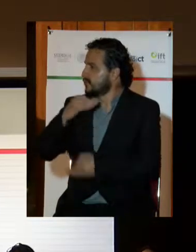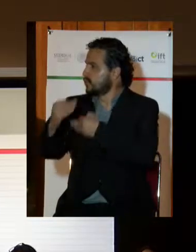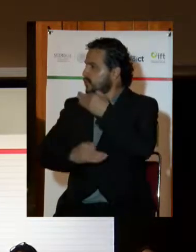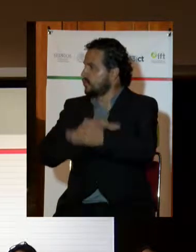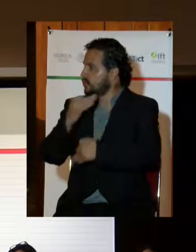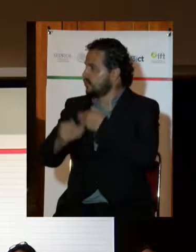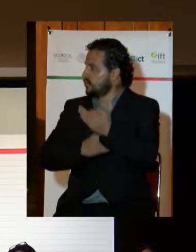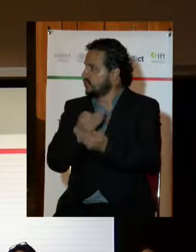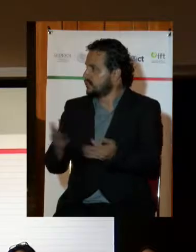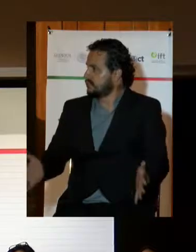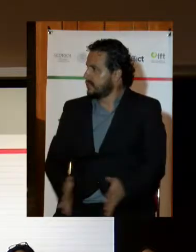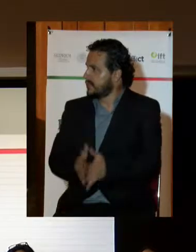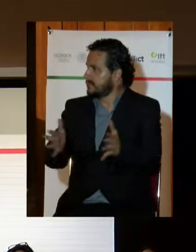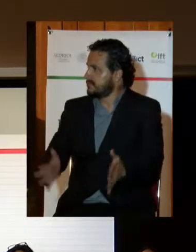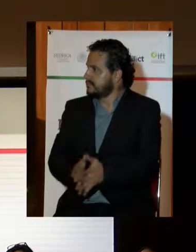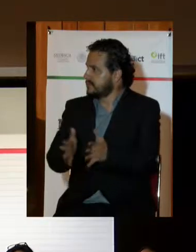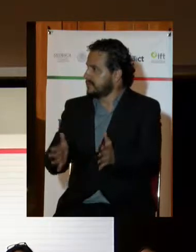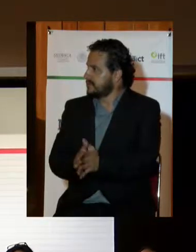Hay una pregunta por ahí.